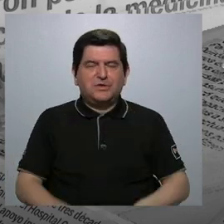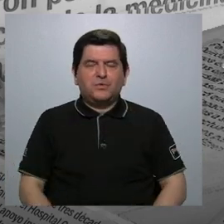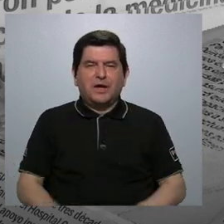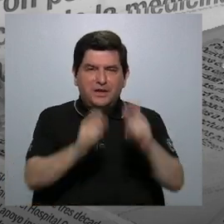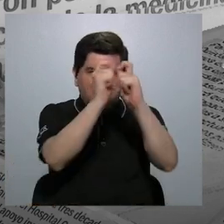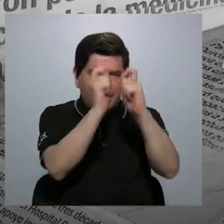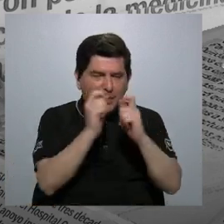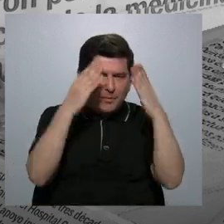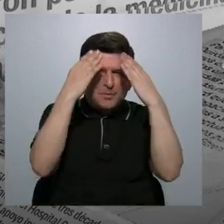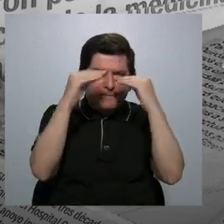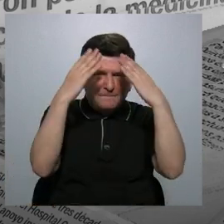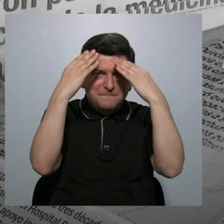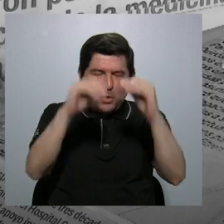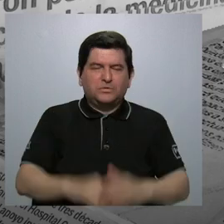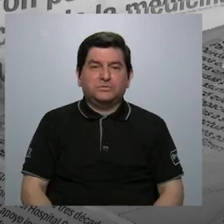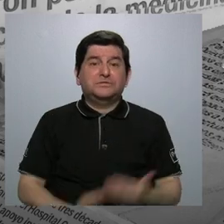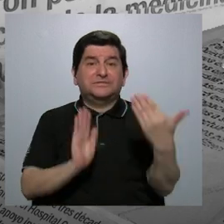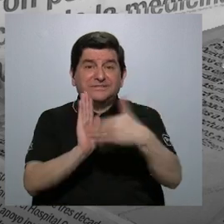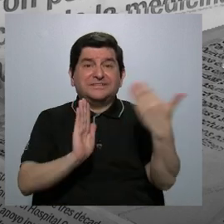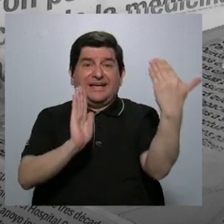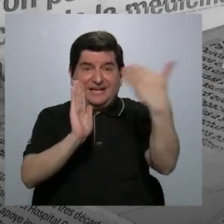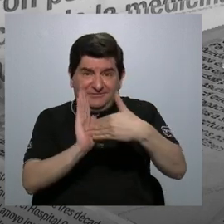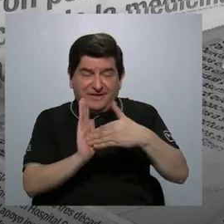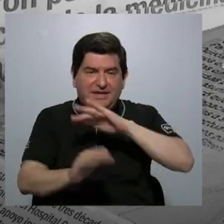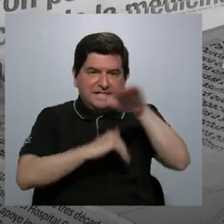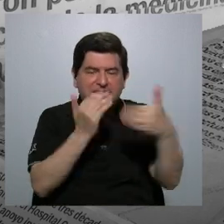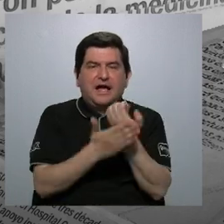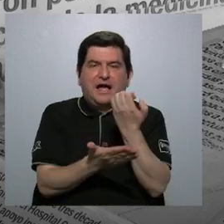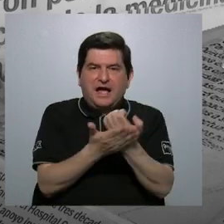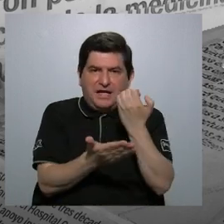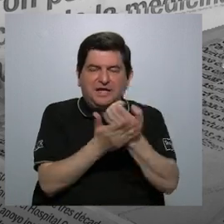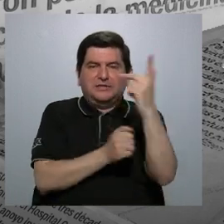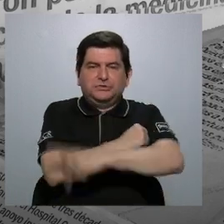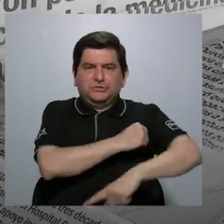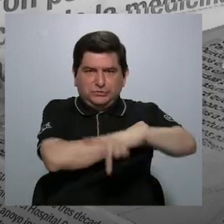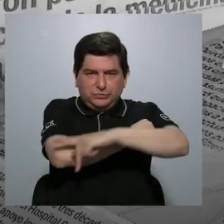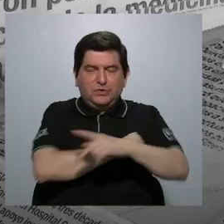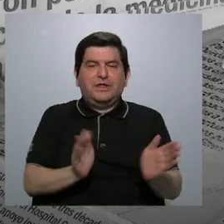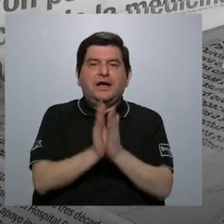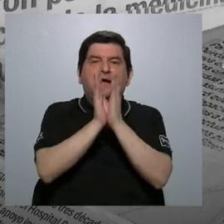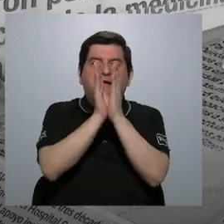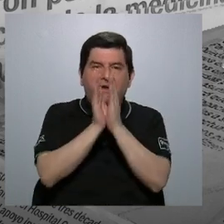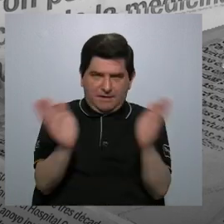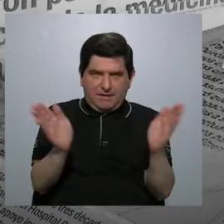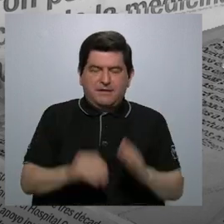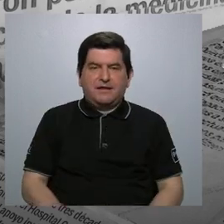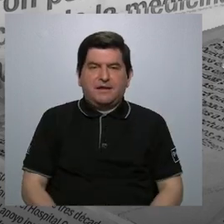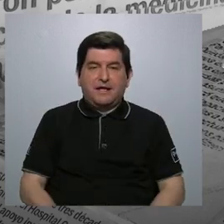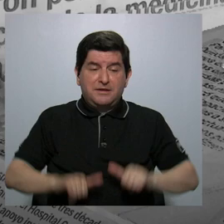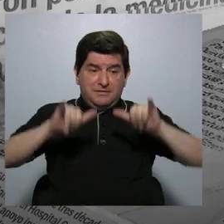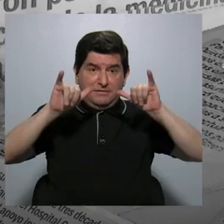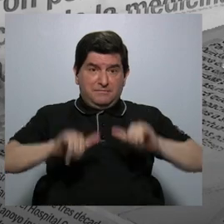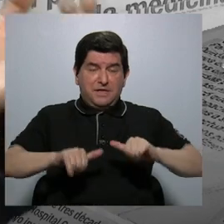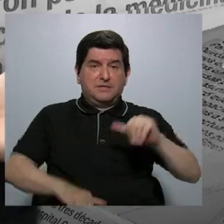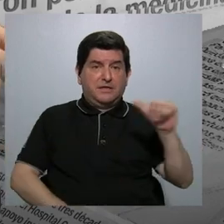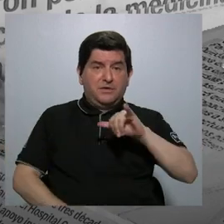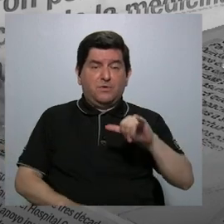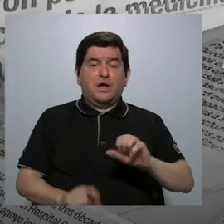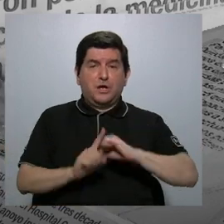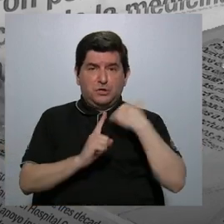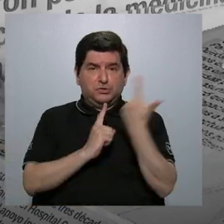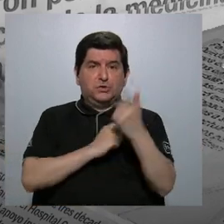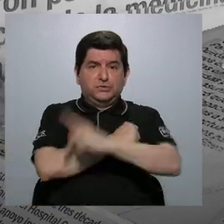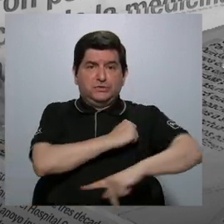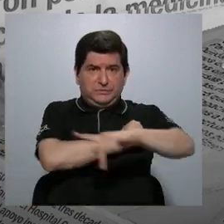de este informe que afecta en realidad toda la economía del país y en general la estabilidad también social